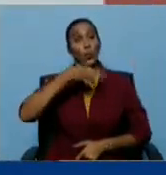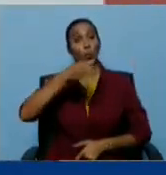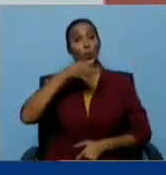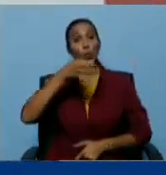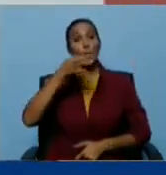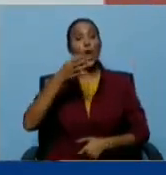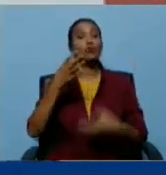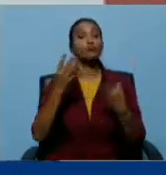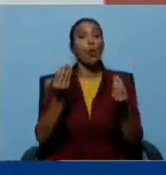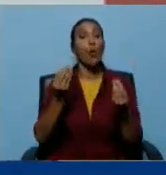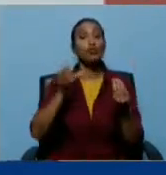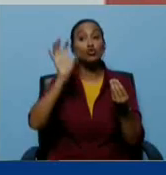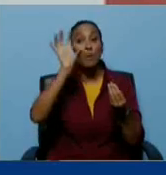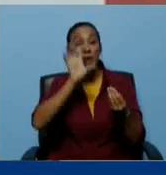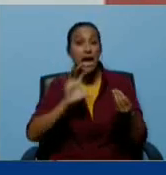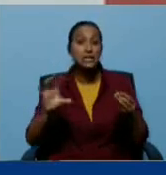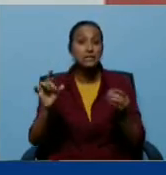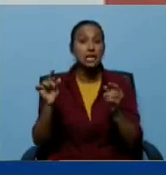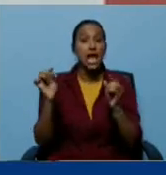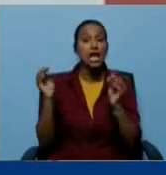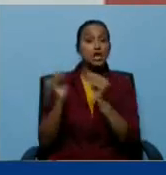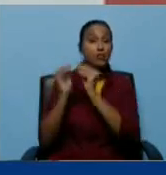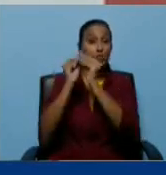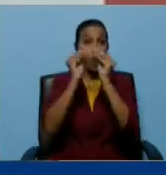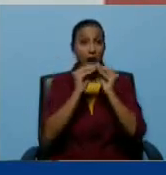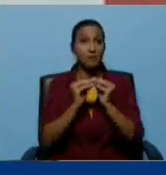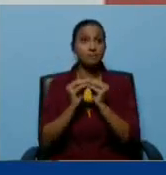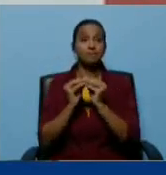Se dirigió desde un canal de televisión en Venezuela,